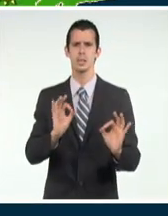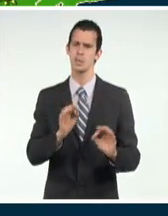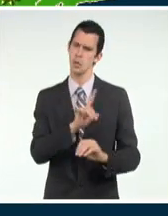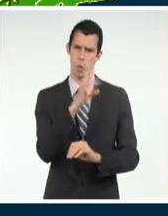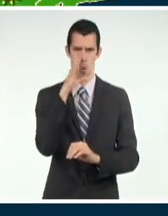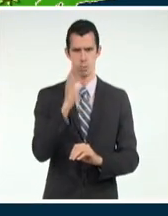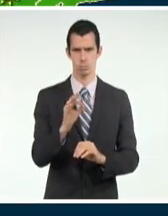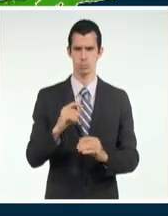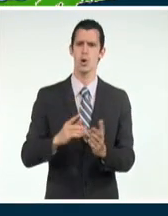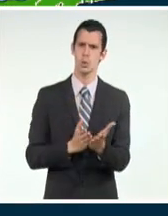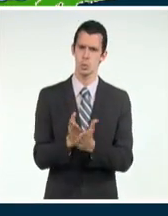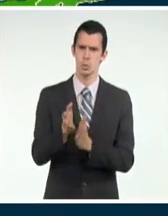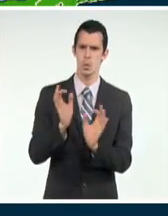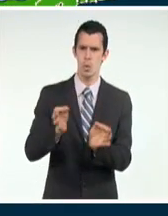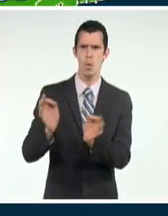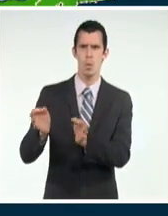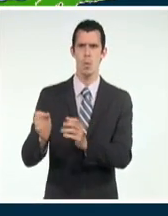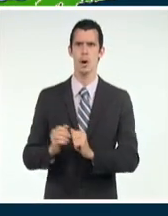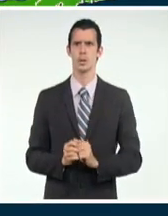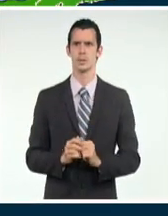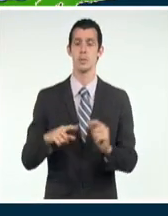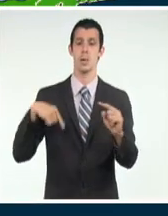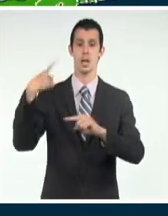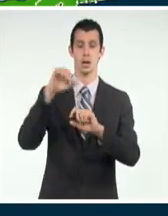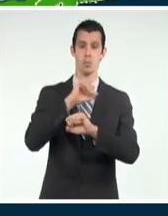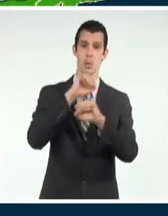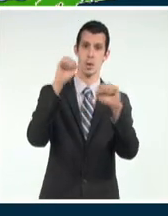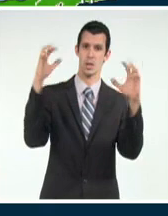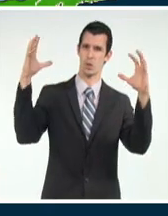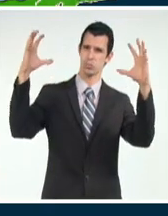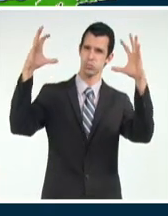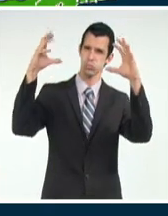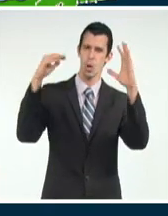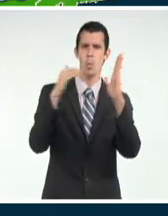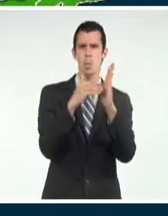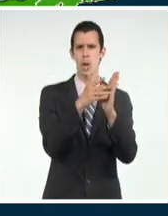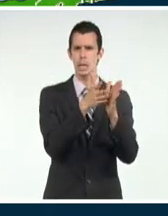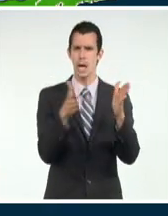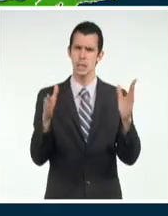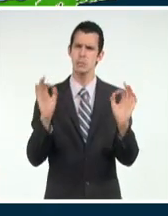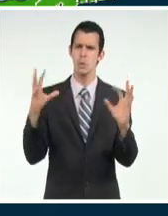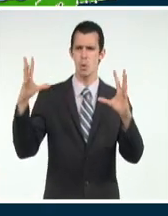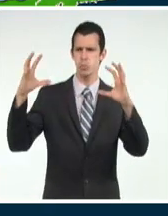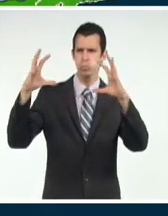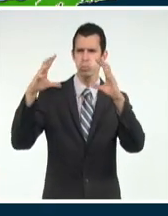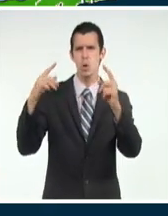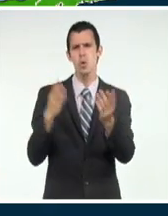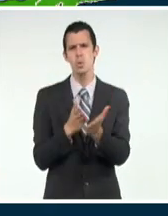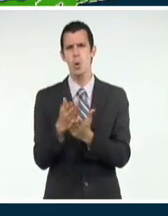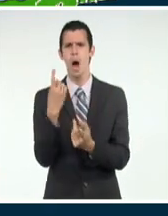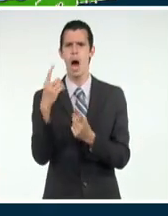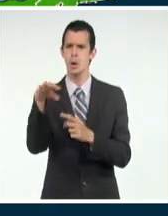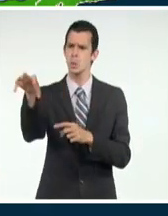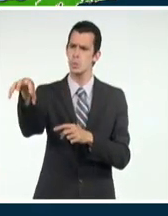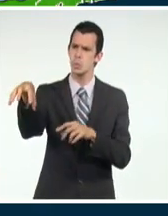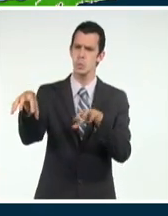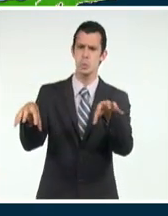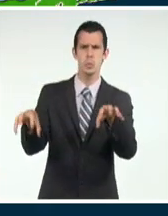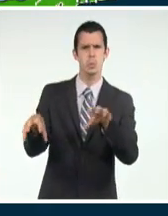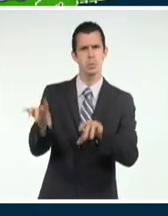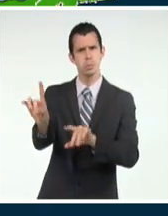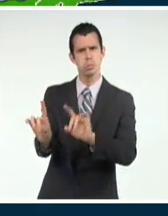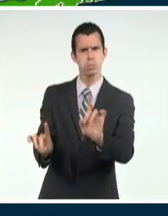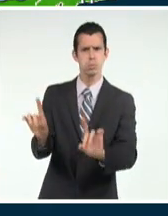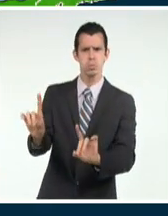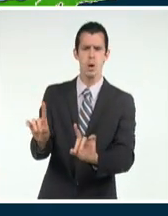y en la tarde estará parcialmente nublado. Se nublará en localidades del interior y sur principalmente, con la ocurrencia de algunos chubascos y tormentas eléctricas, serán más